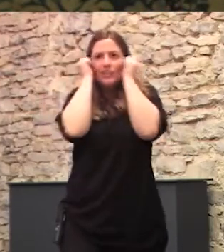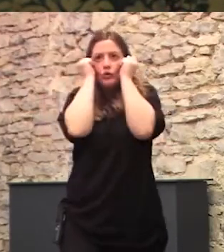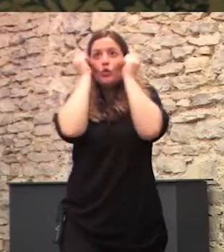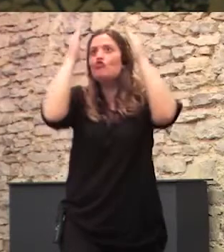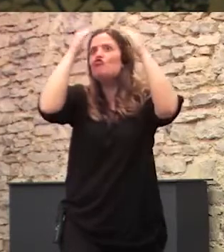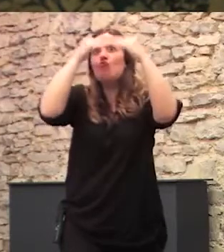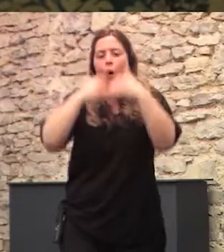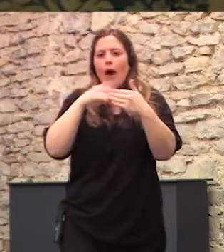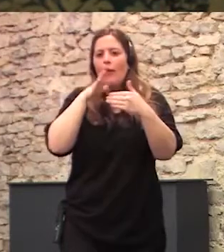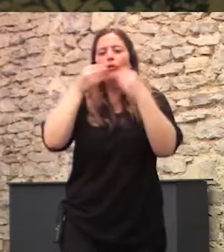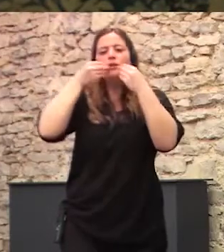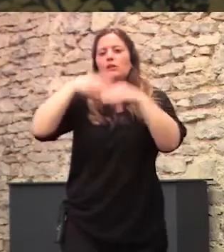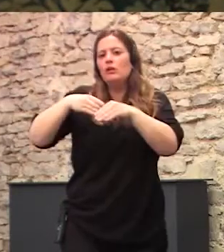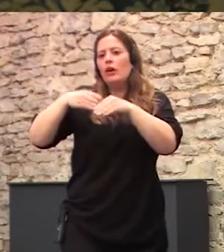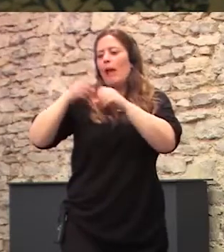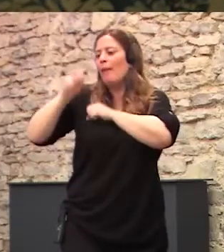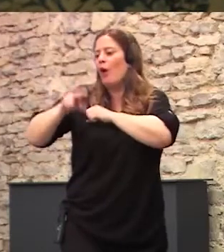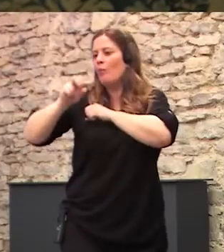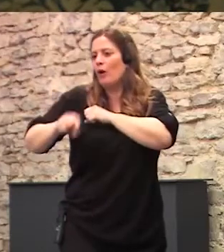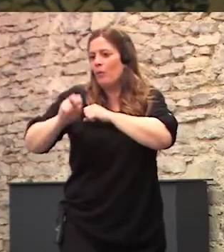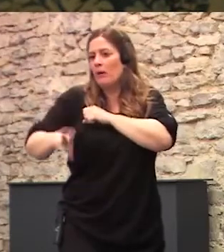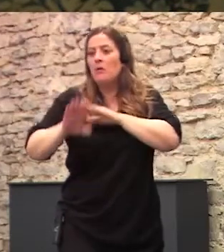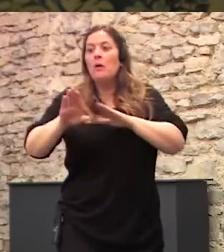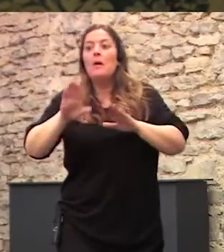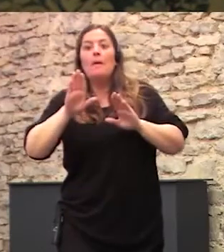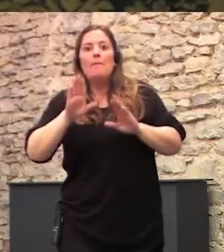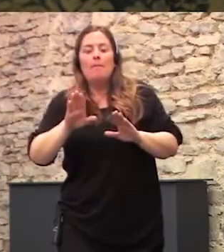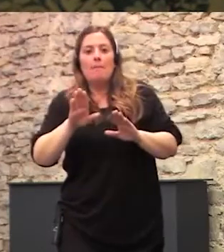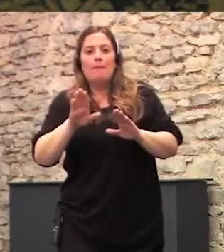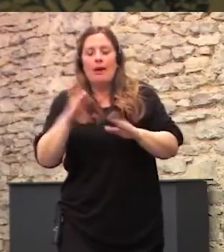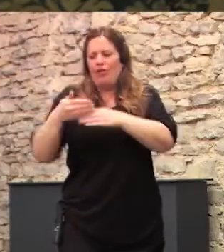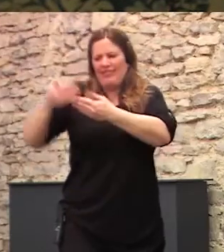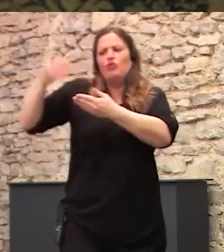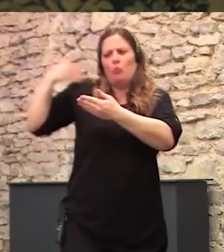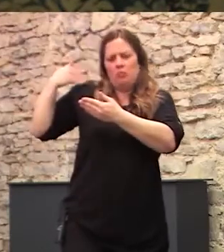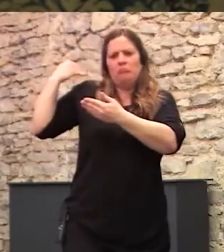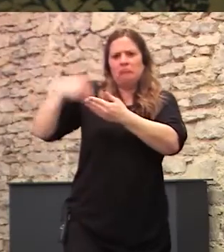su momento se establece la educación como obligación.